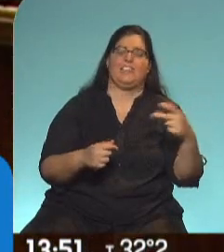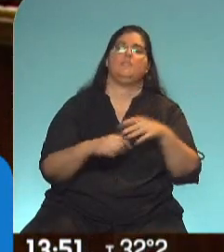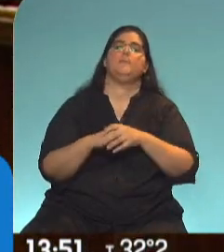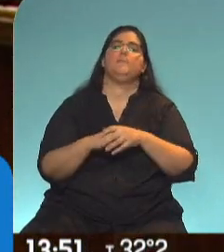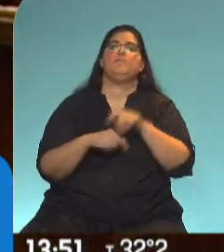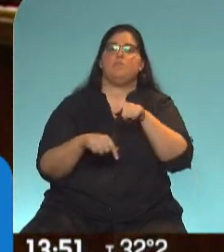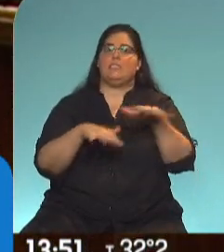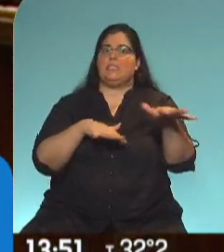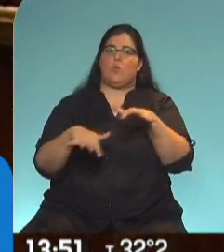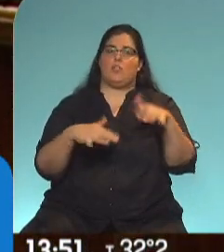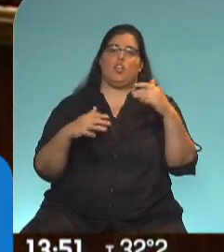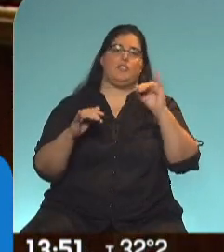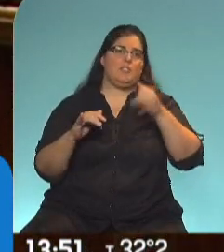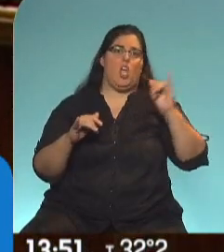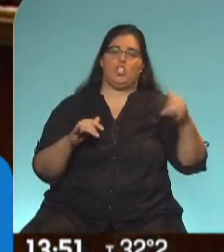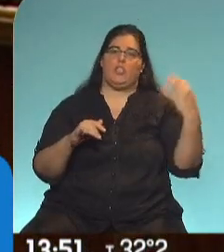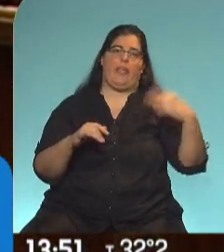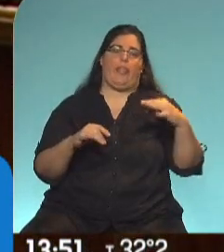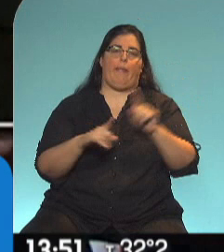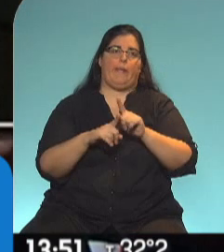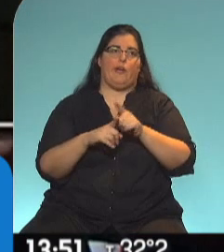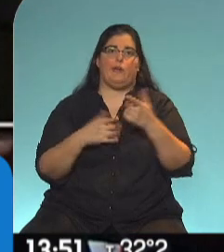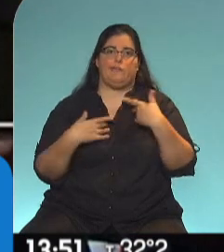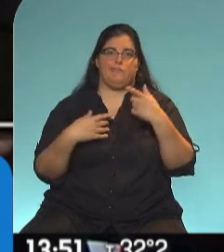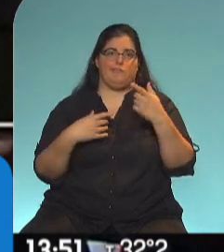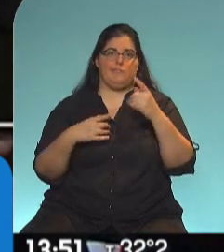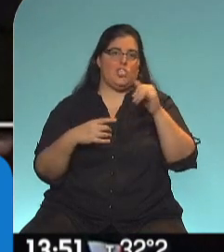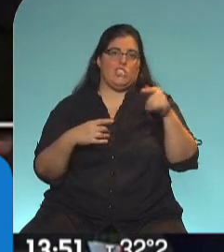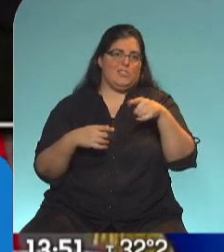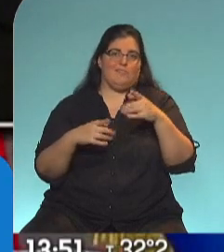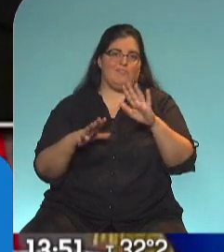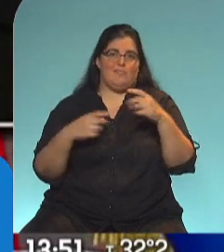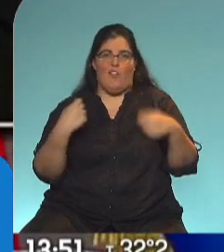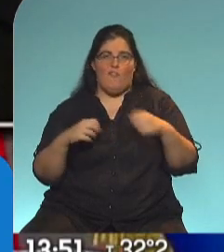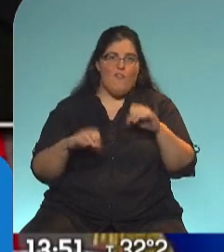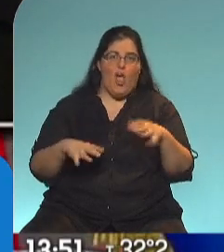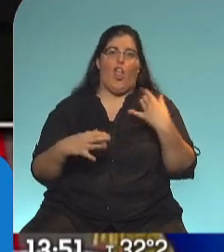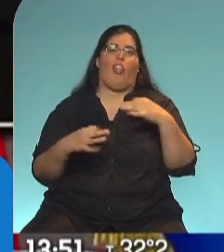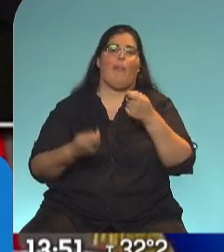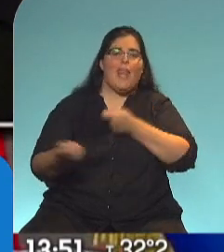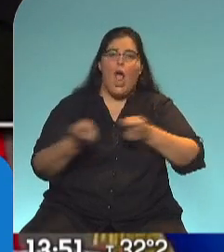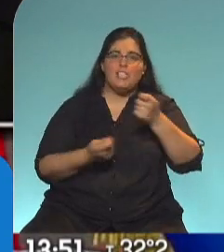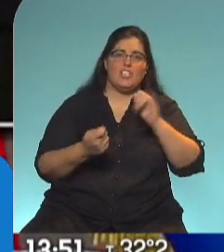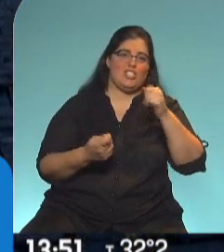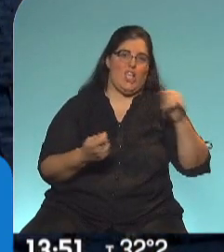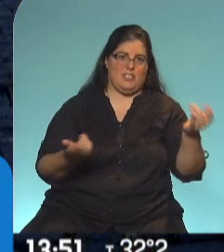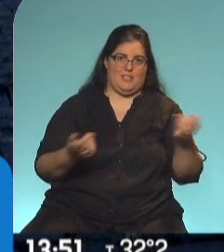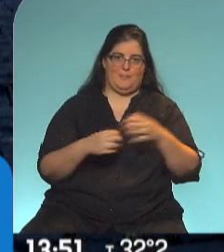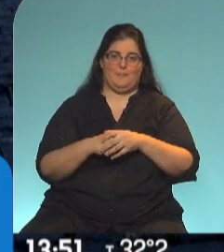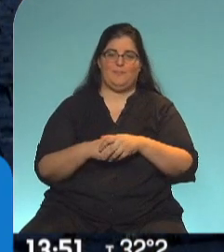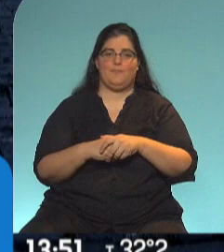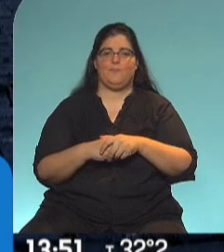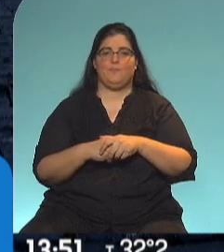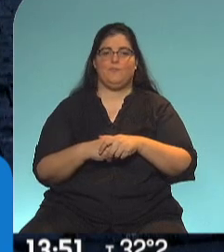situación que necesariamente lo deja endeble y obligado a hacer concesiones políticas.